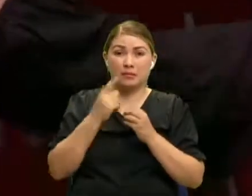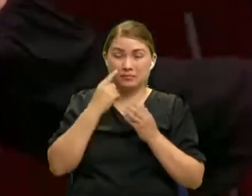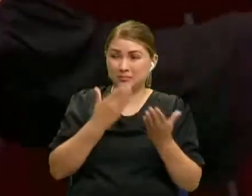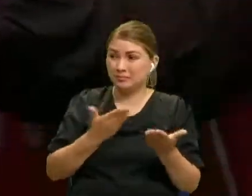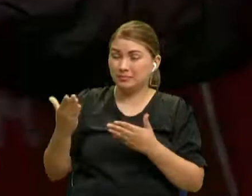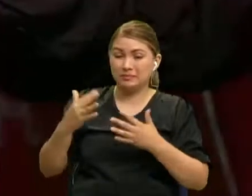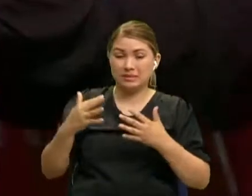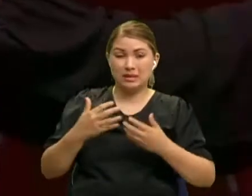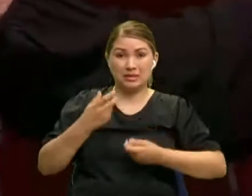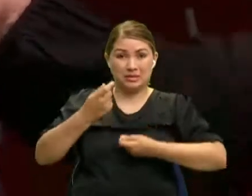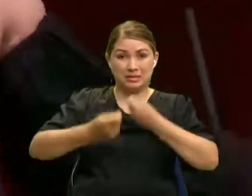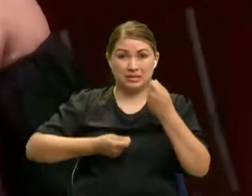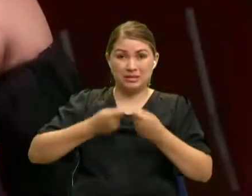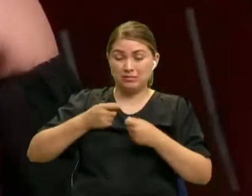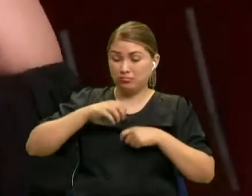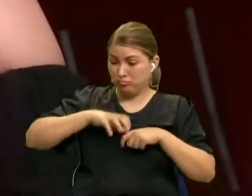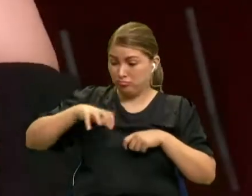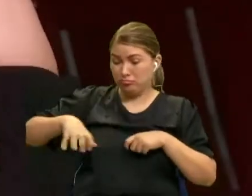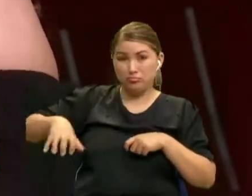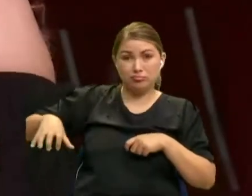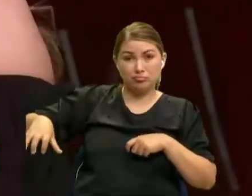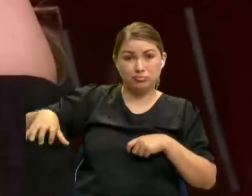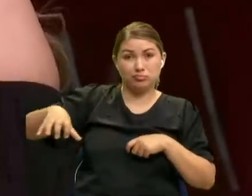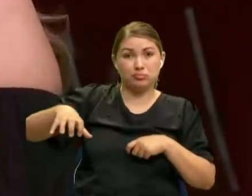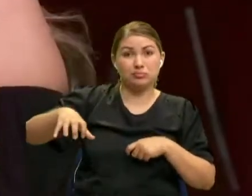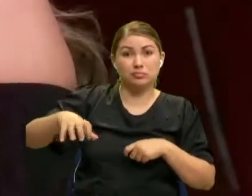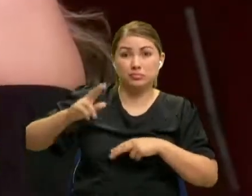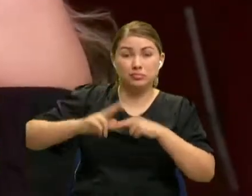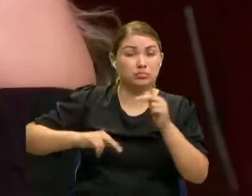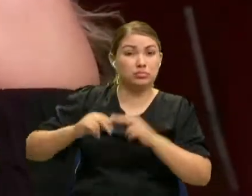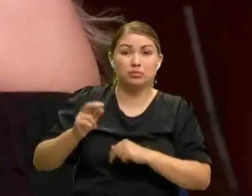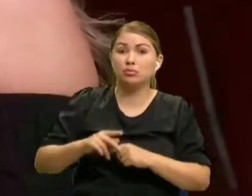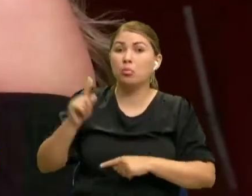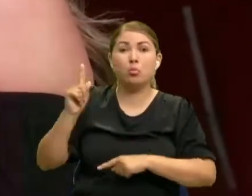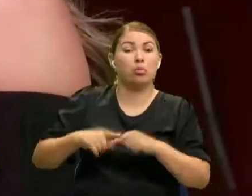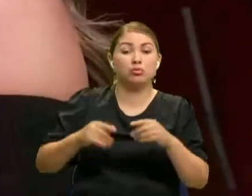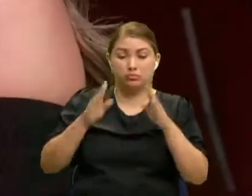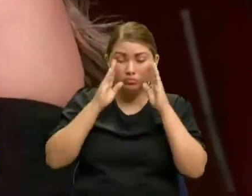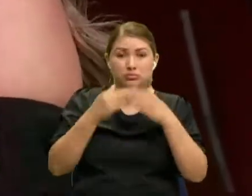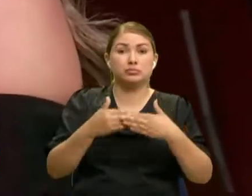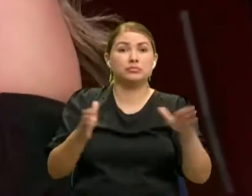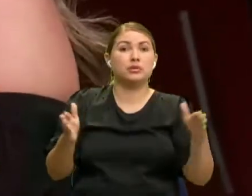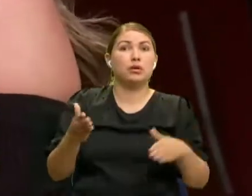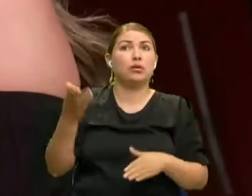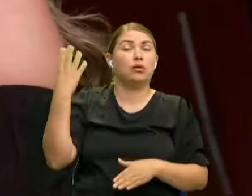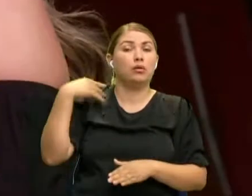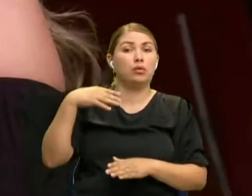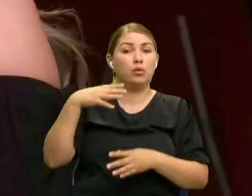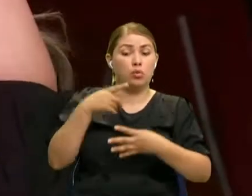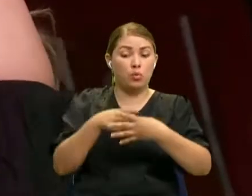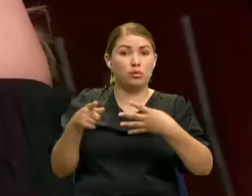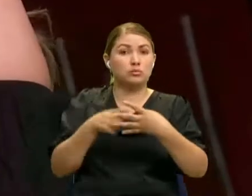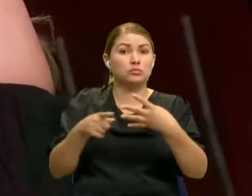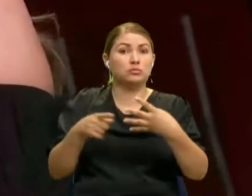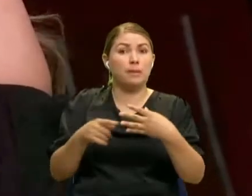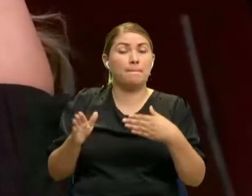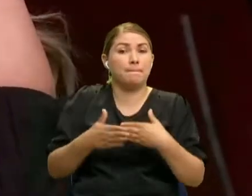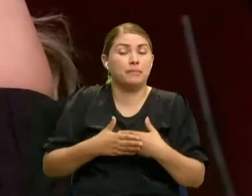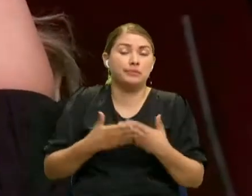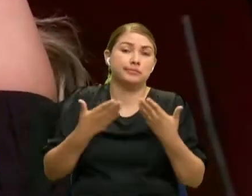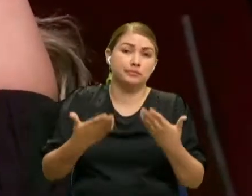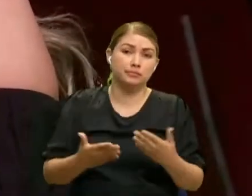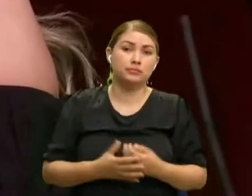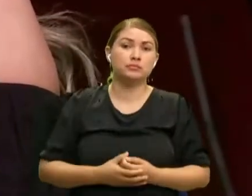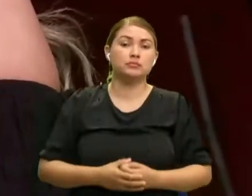a los establecimientos que quedan situados acá en la obra, ellos no han podido prestar sus servicios desde hace 4 semanas.